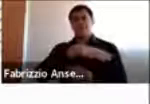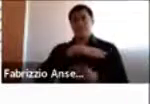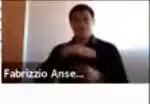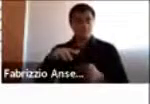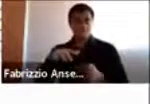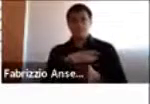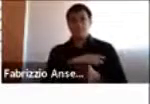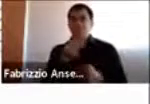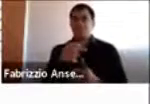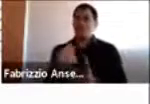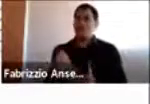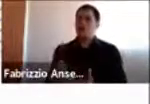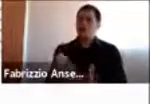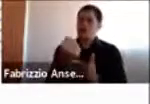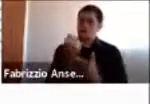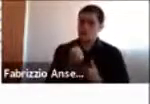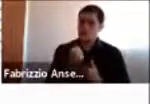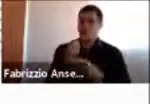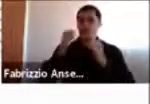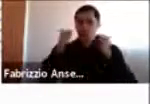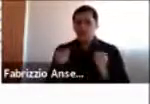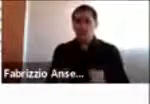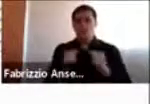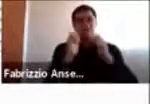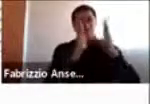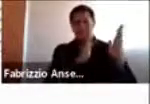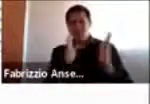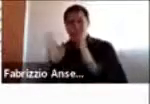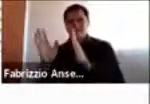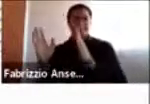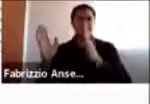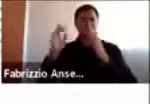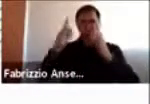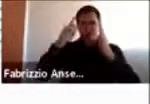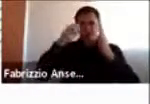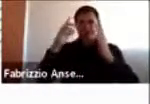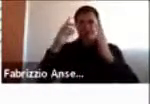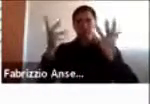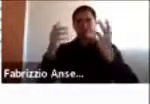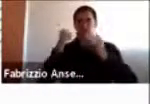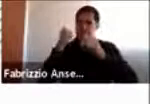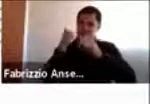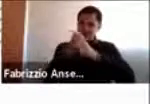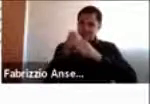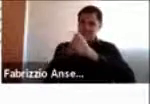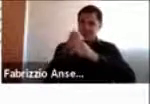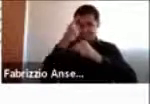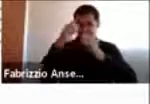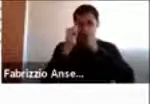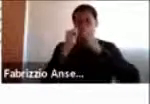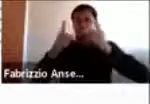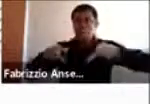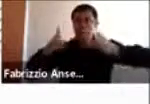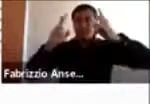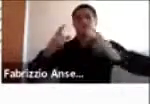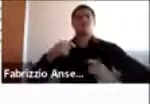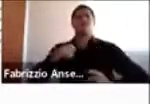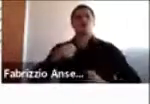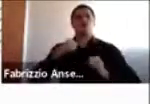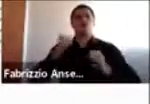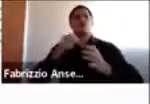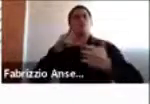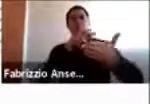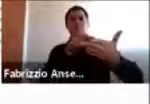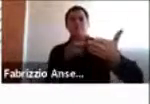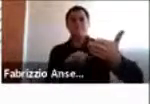entonces esta reorganización en términos de funcionamiento cortical que nos van a dar entonces la posibilidad de la lectura.